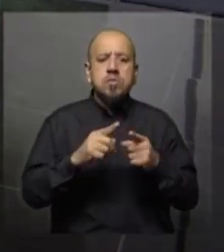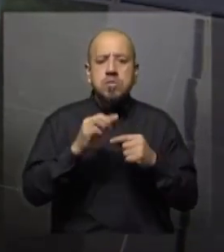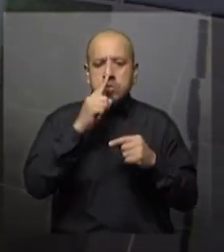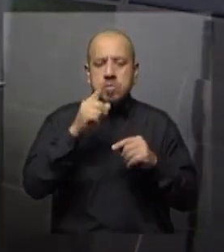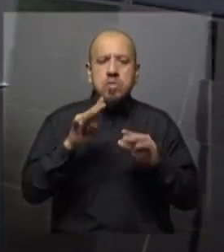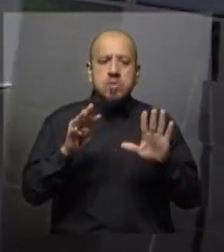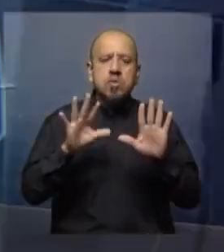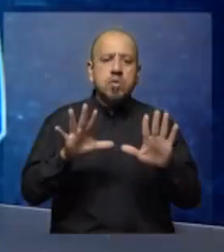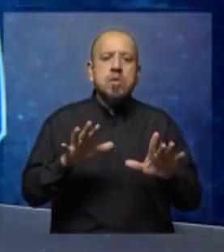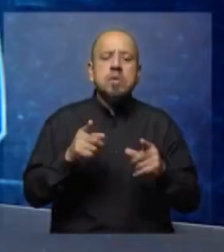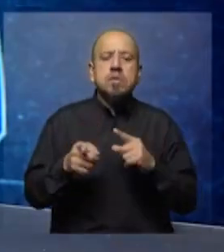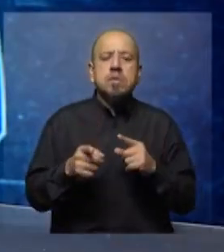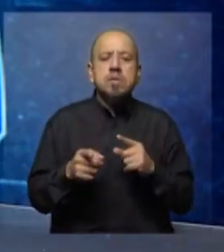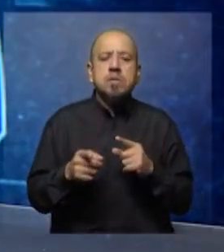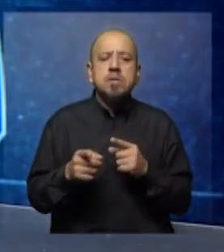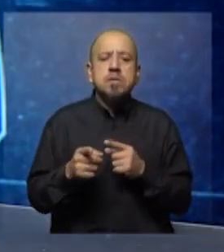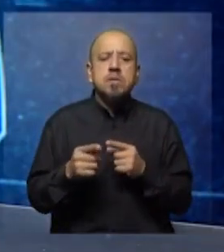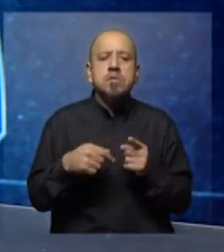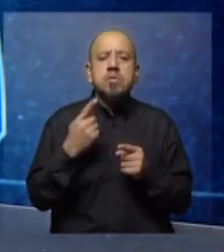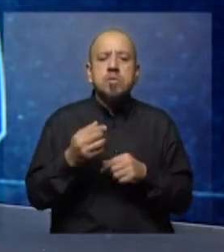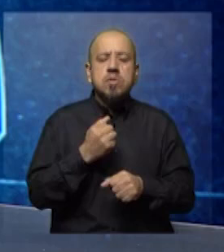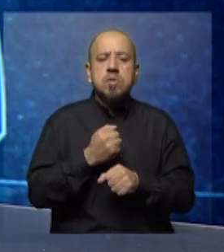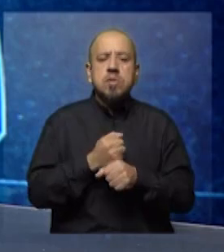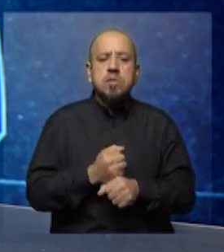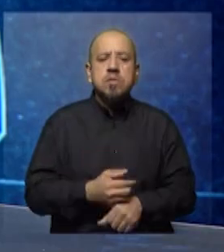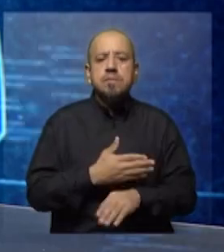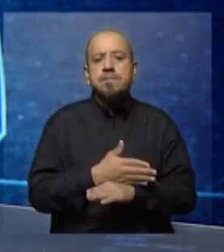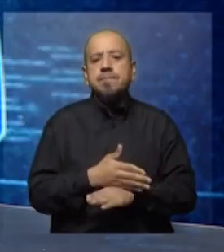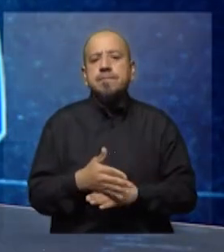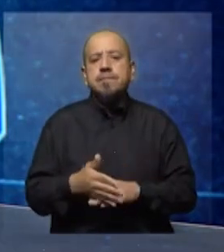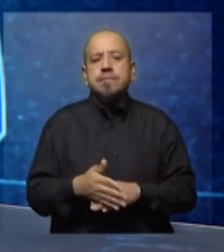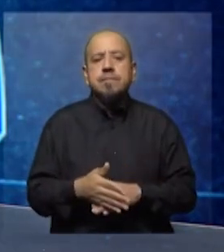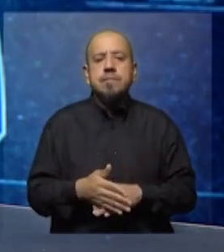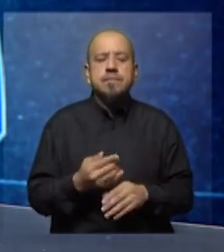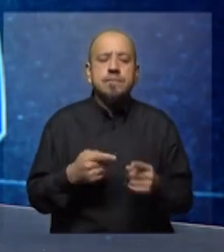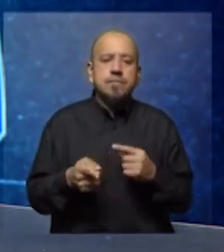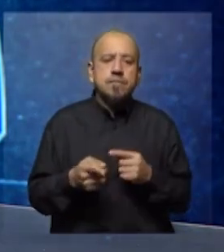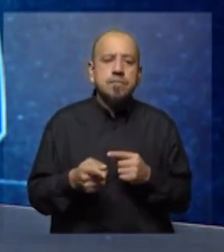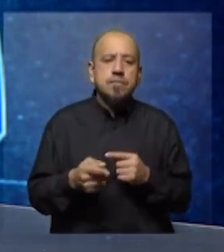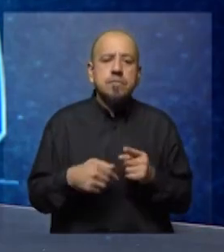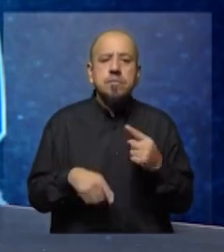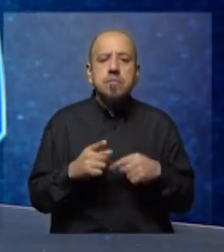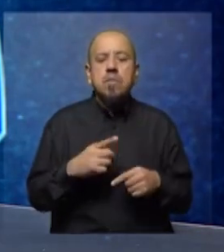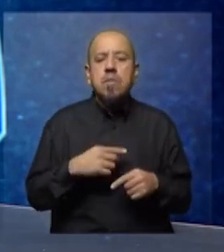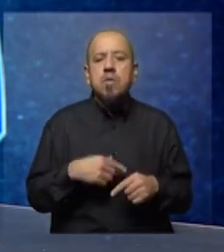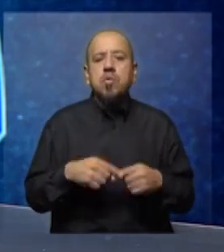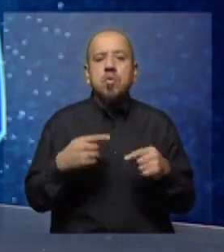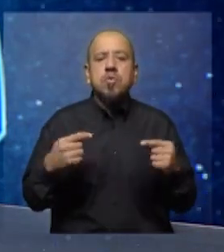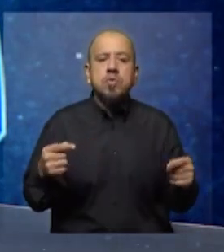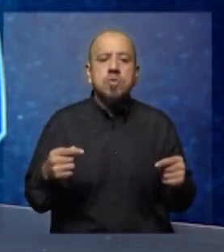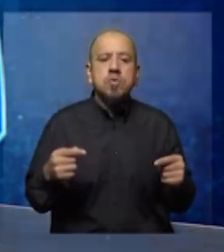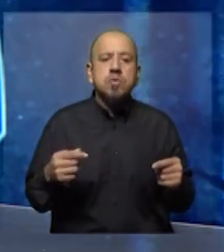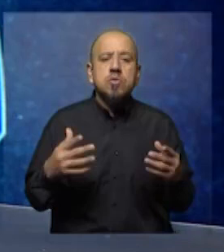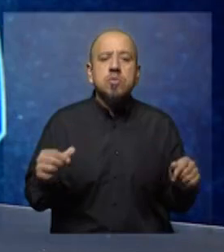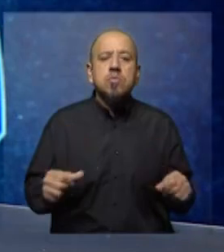1910 y particularmente otros trabajos posteriores son algo así como este cajas de herramientas de cómo